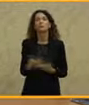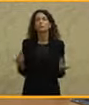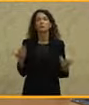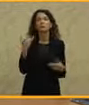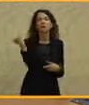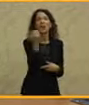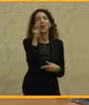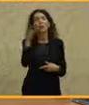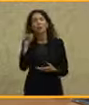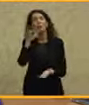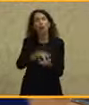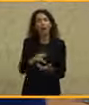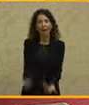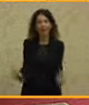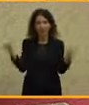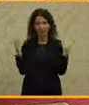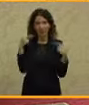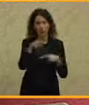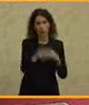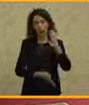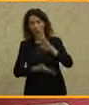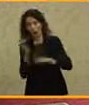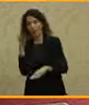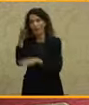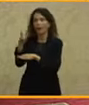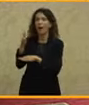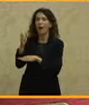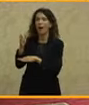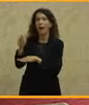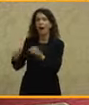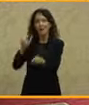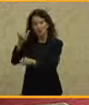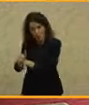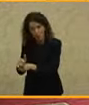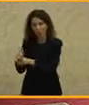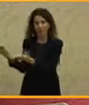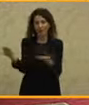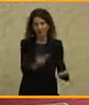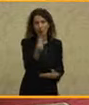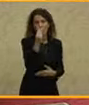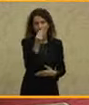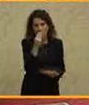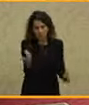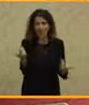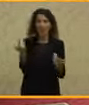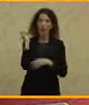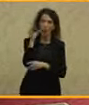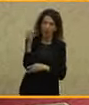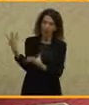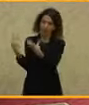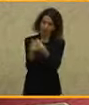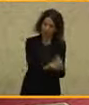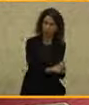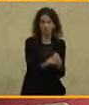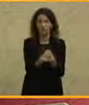Javi, vas a ser el encargado de irle a buscar al aeropuerto, acompañarle a las ponencias, a las comidas y que no le falte de nada, ¿de acuerdo?